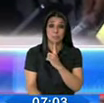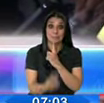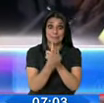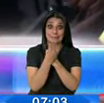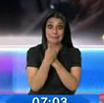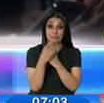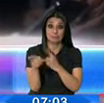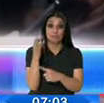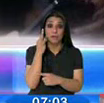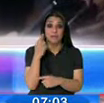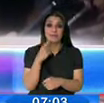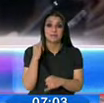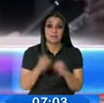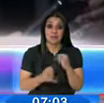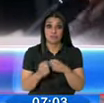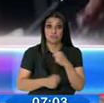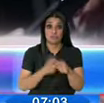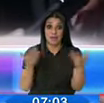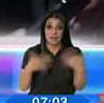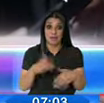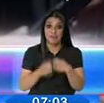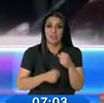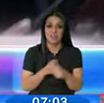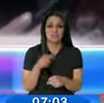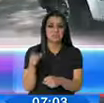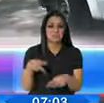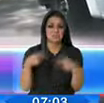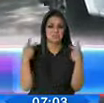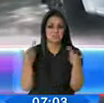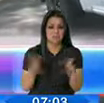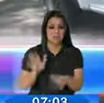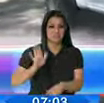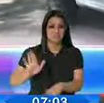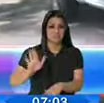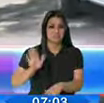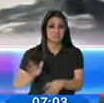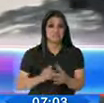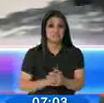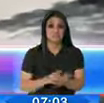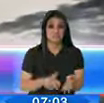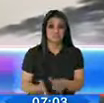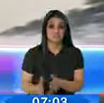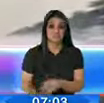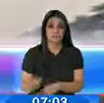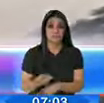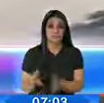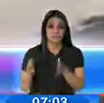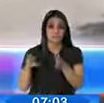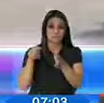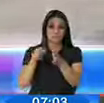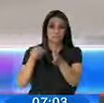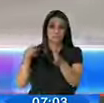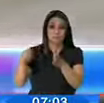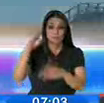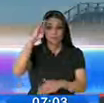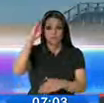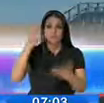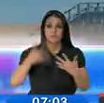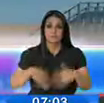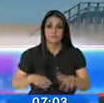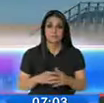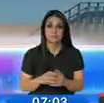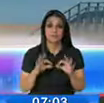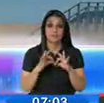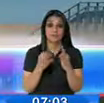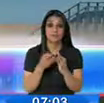dijo que para este fin de año ya no iba a pasar. Los dos cuerpos fueron llevados hasta el departamento forense de la policía. Familiares de la